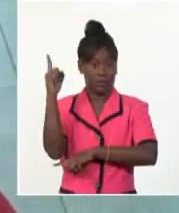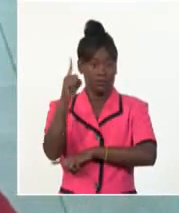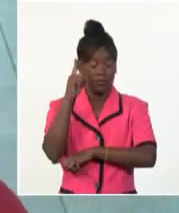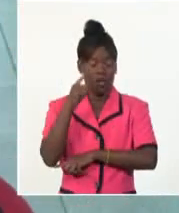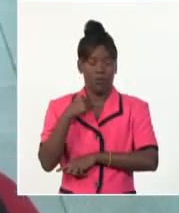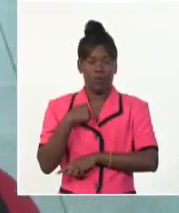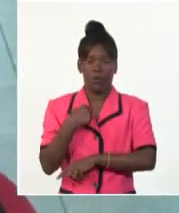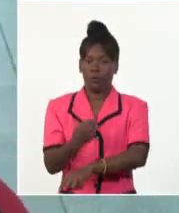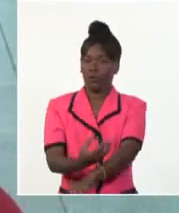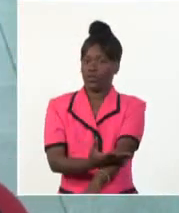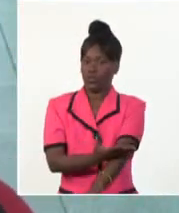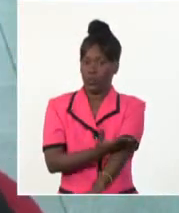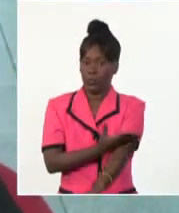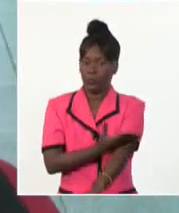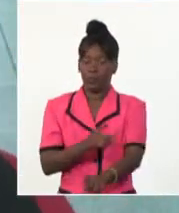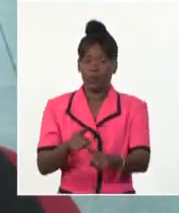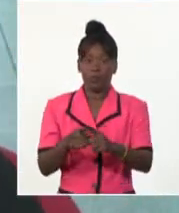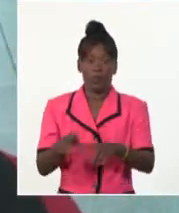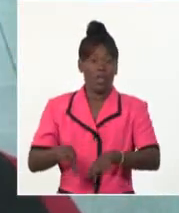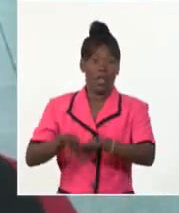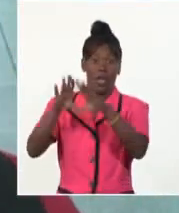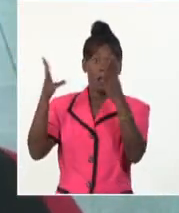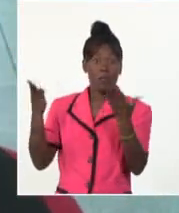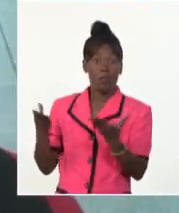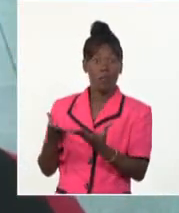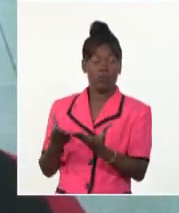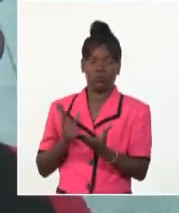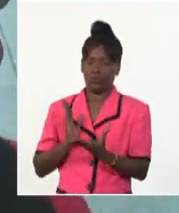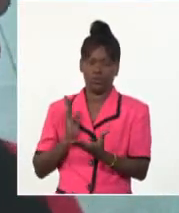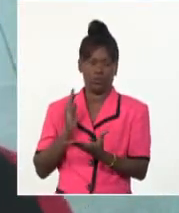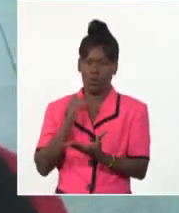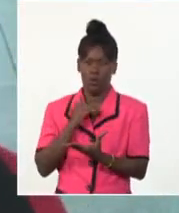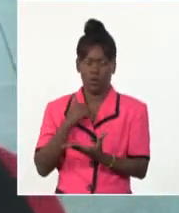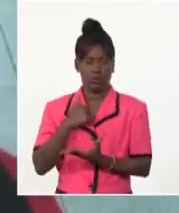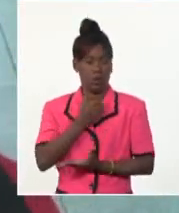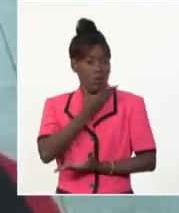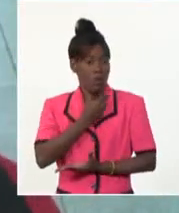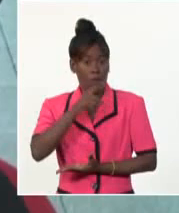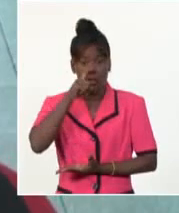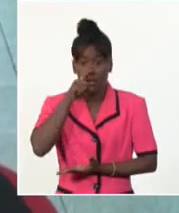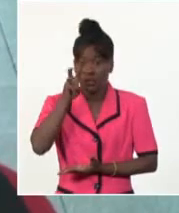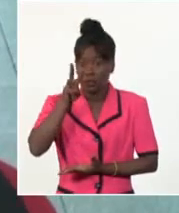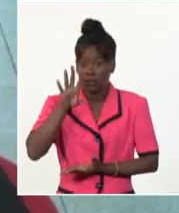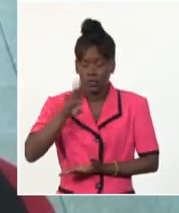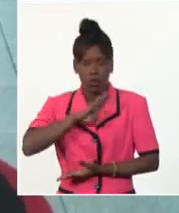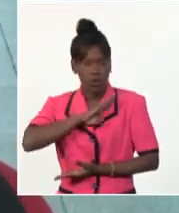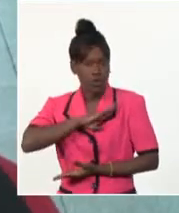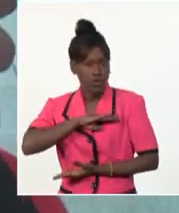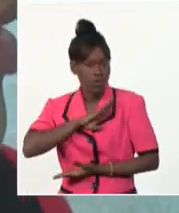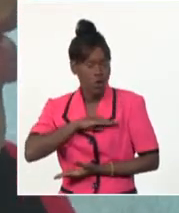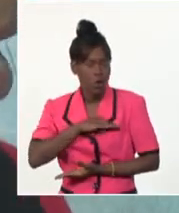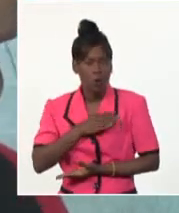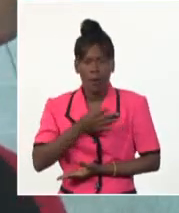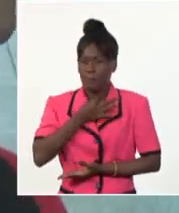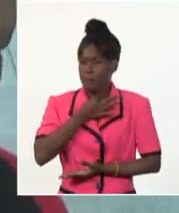en todo el mundo, una joven de 35 años, de humilde, de una familia muy